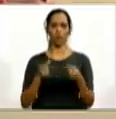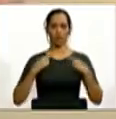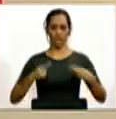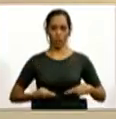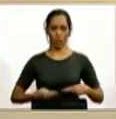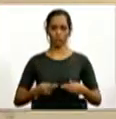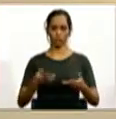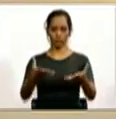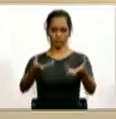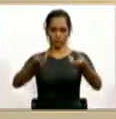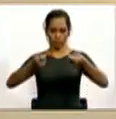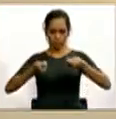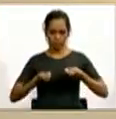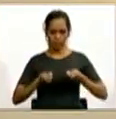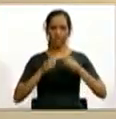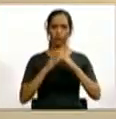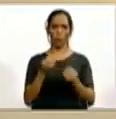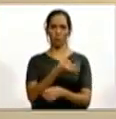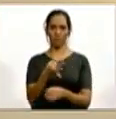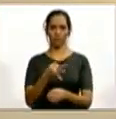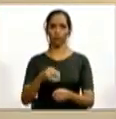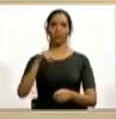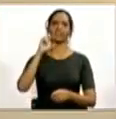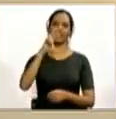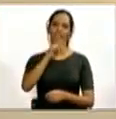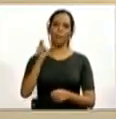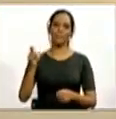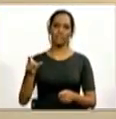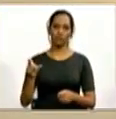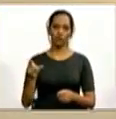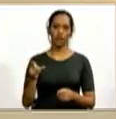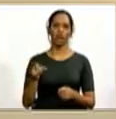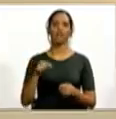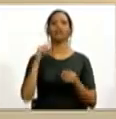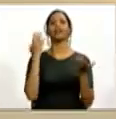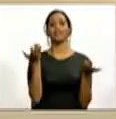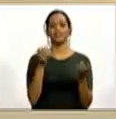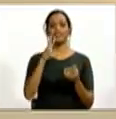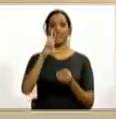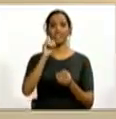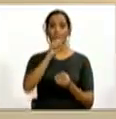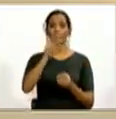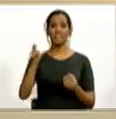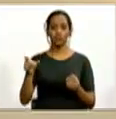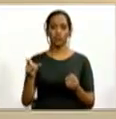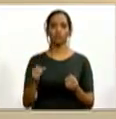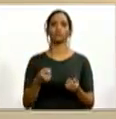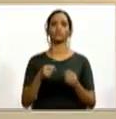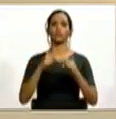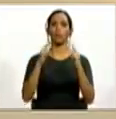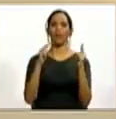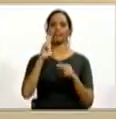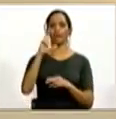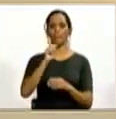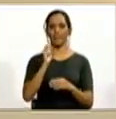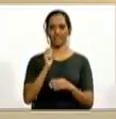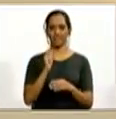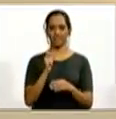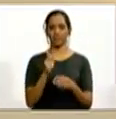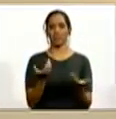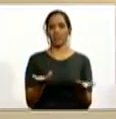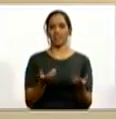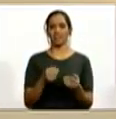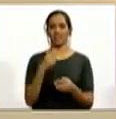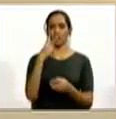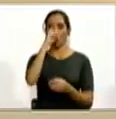entregados y todo en óptimas condiciones, 30 personas, ese puente se hace en 3 meses y medio y ya en 2 años. Y esa estructura principal la hicieron en 2 meses, o sea,